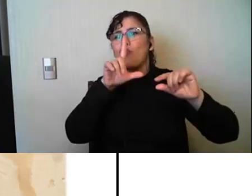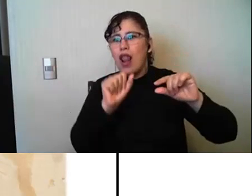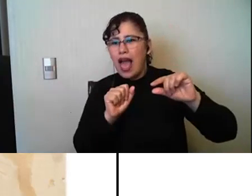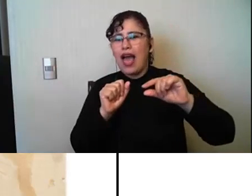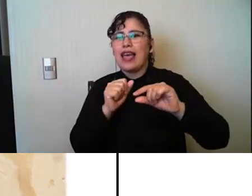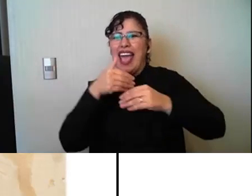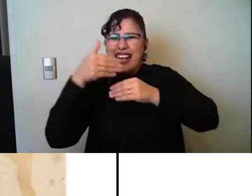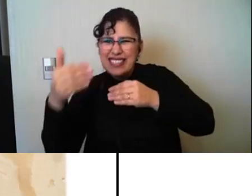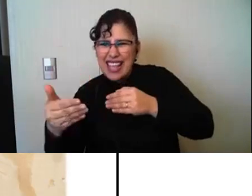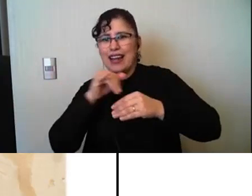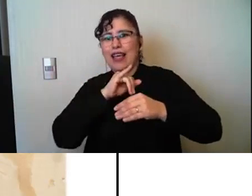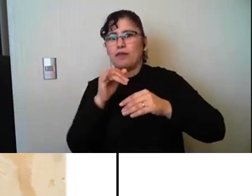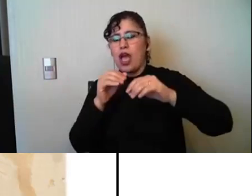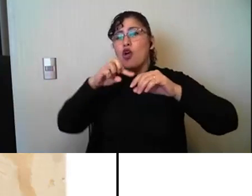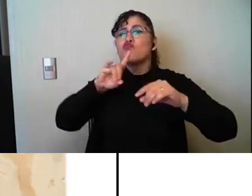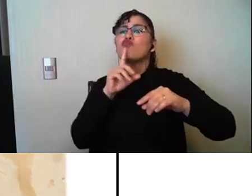globos pálidos,